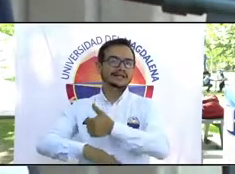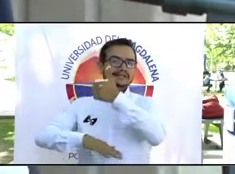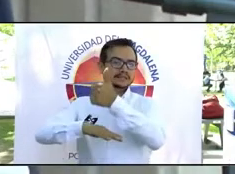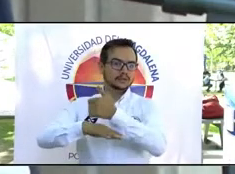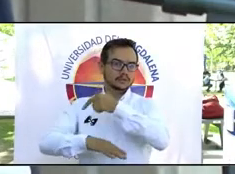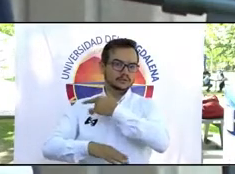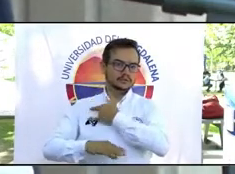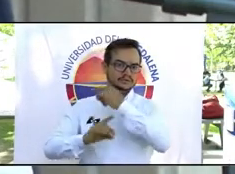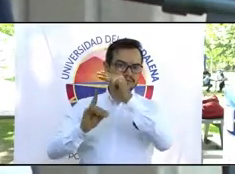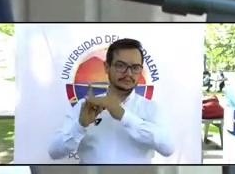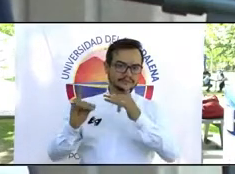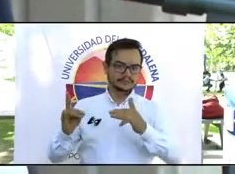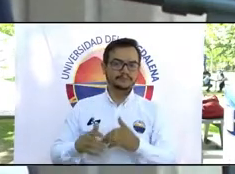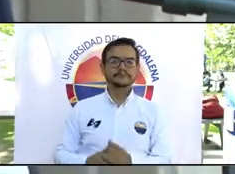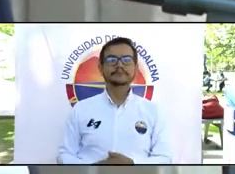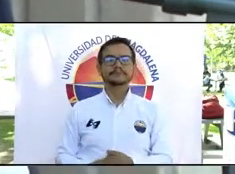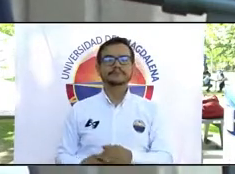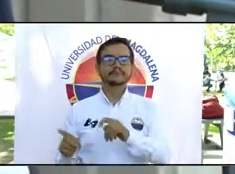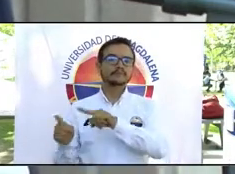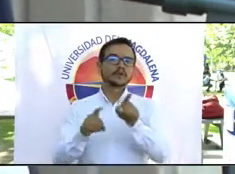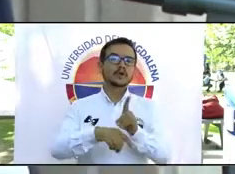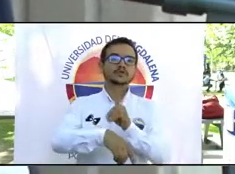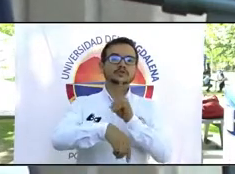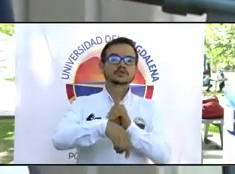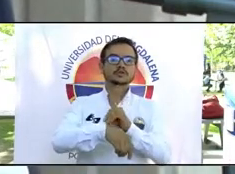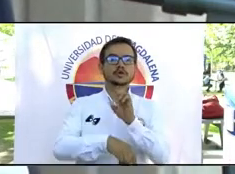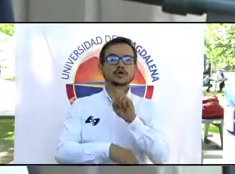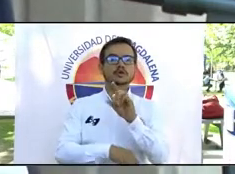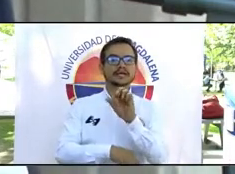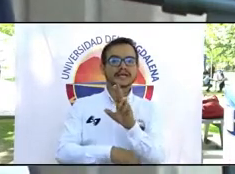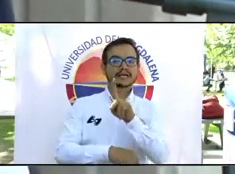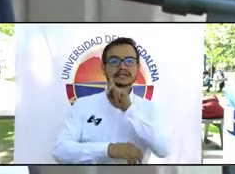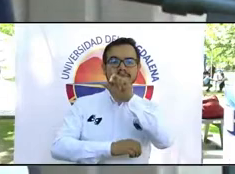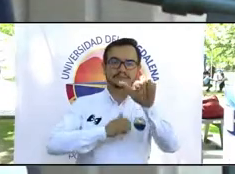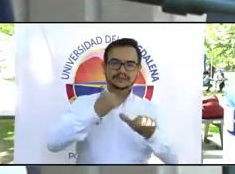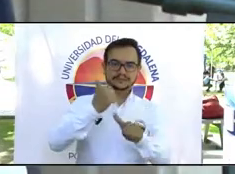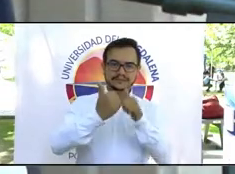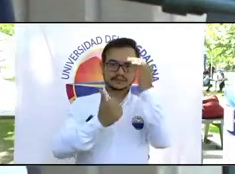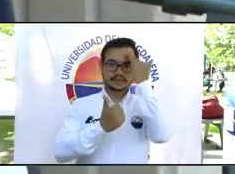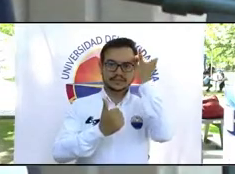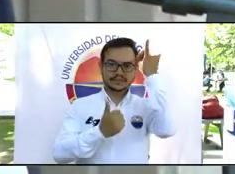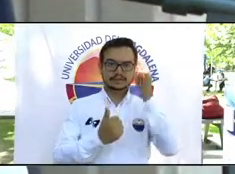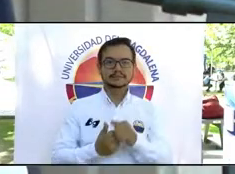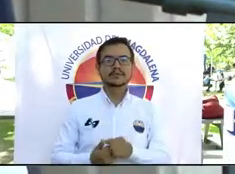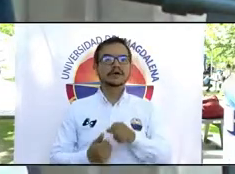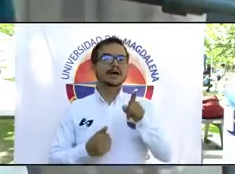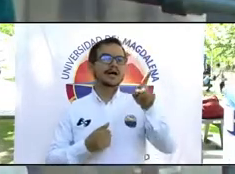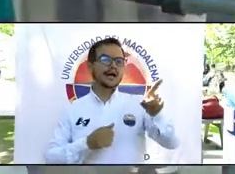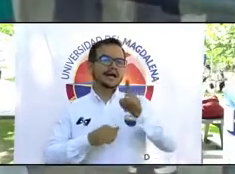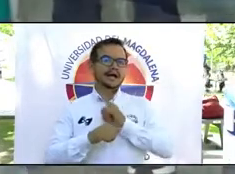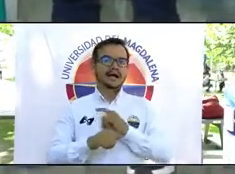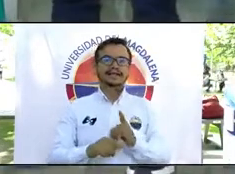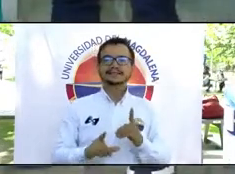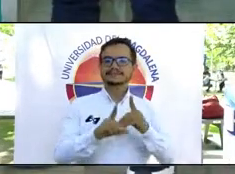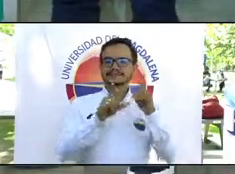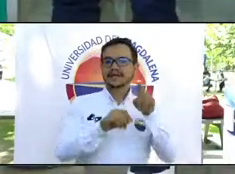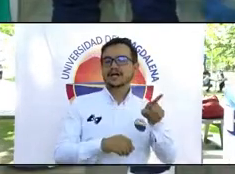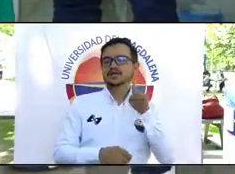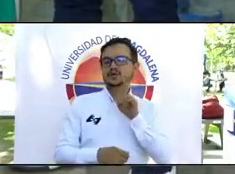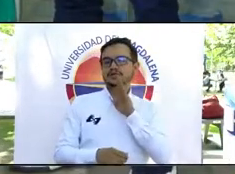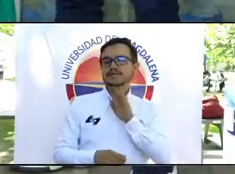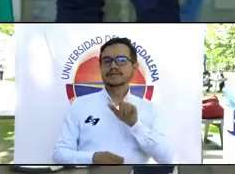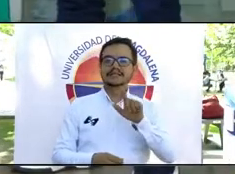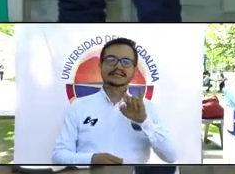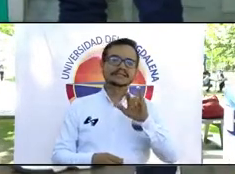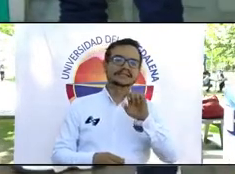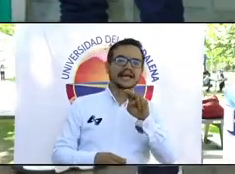Magdalena, al doctor Óscar García Vargas, vicerrector académico, a la licenciada magíster Ivette Noriega Erazo, vicerrectora de